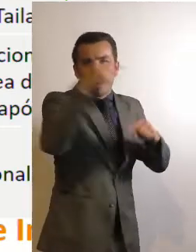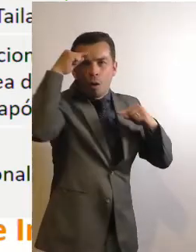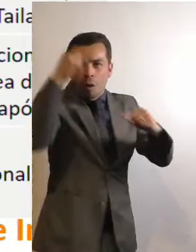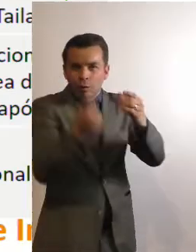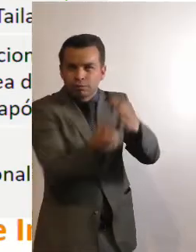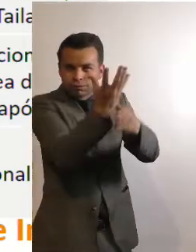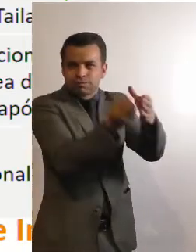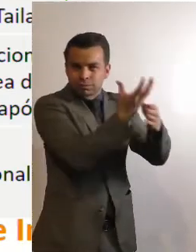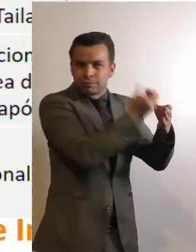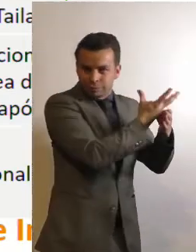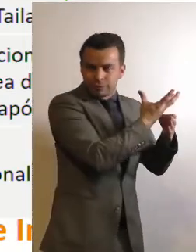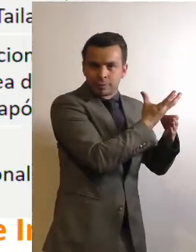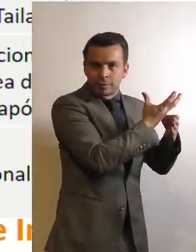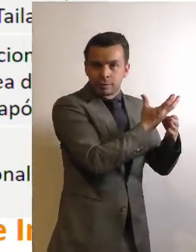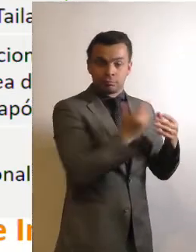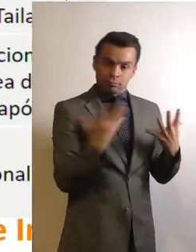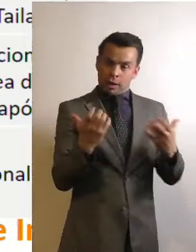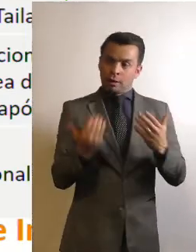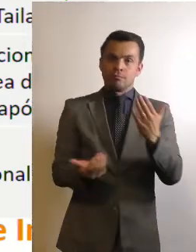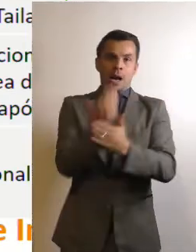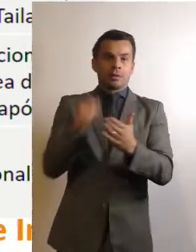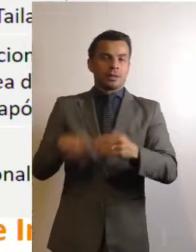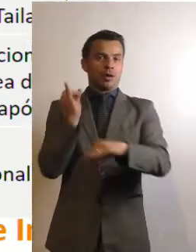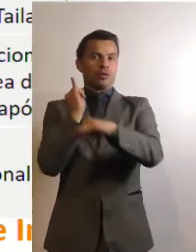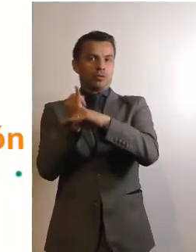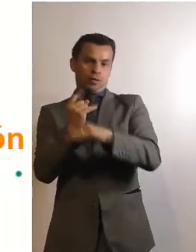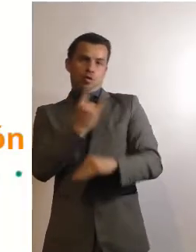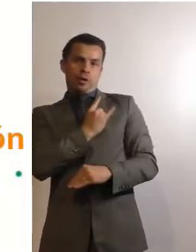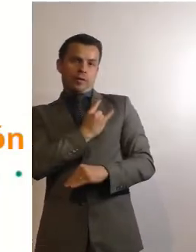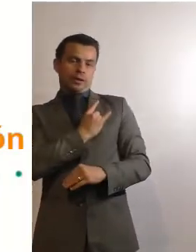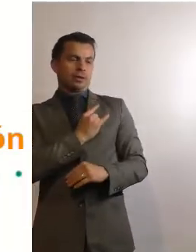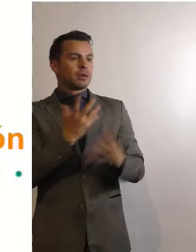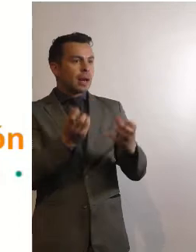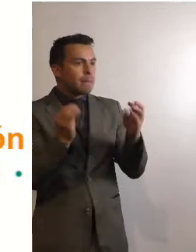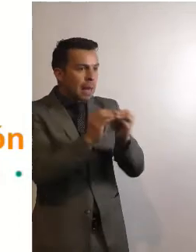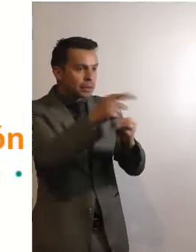posibilidad de tener mayores patentes a nivel de la universidad. Siguiente.